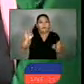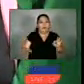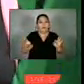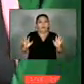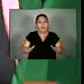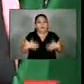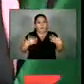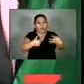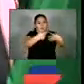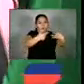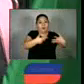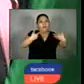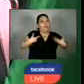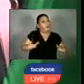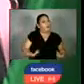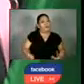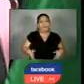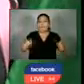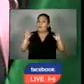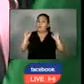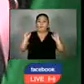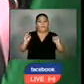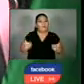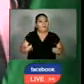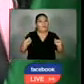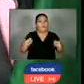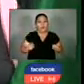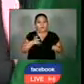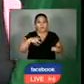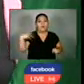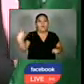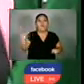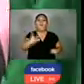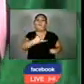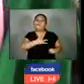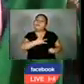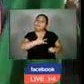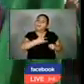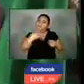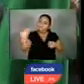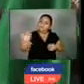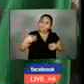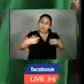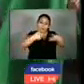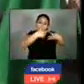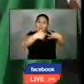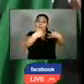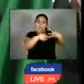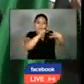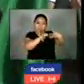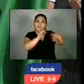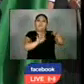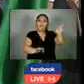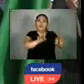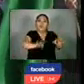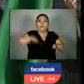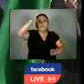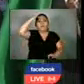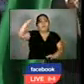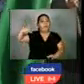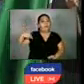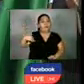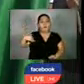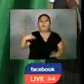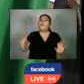en base de derechos humanos no puede ser viable. Necesitamos que las leyes en este país sean más justas con las mujeres. No